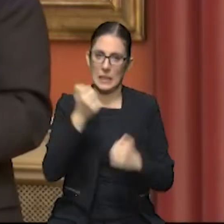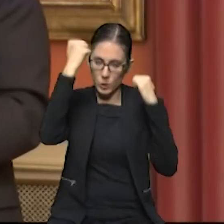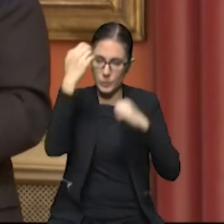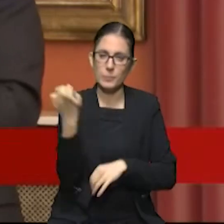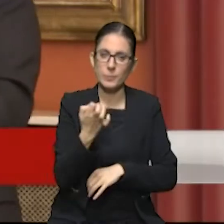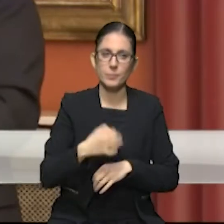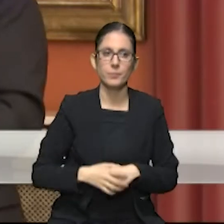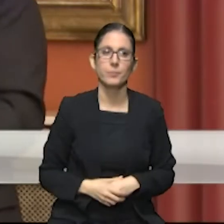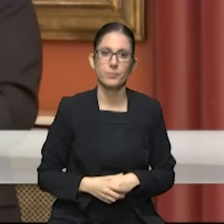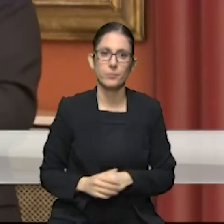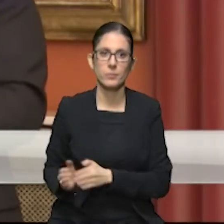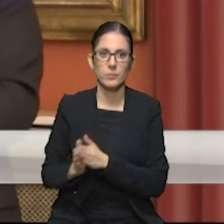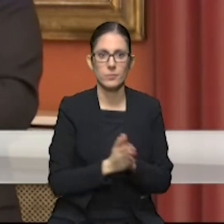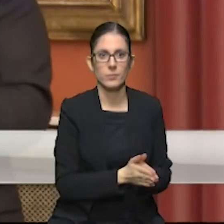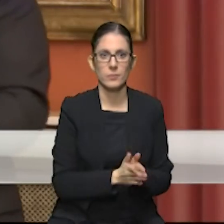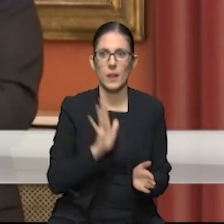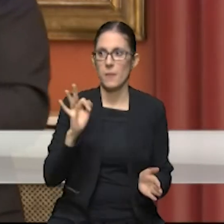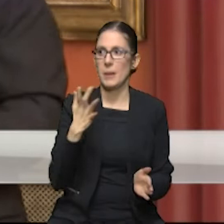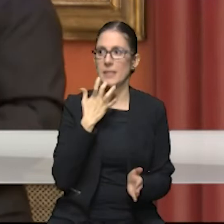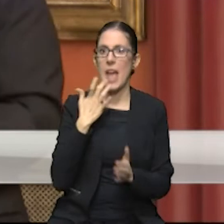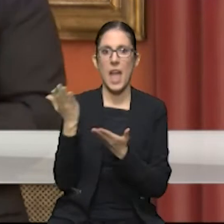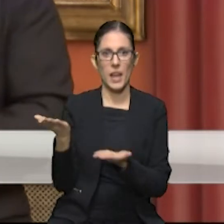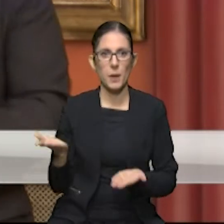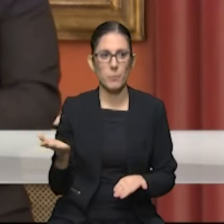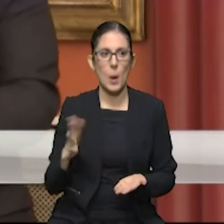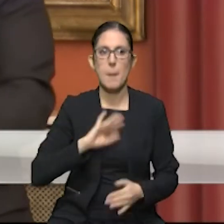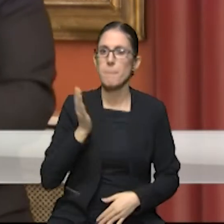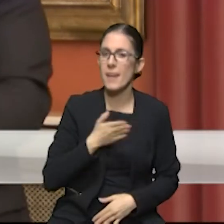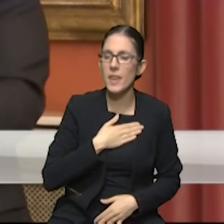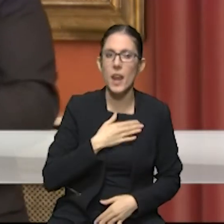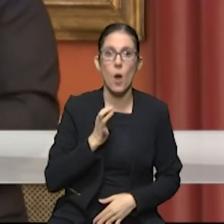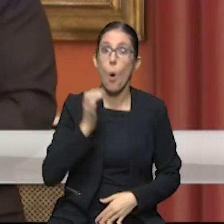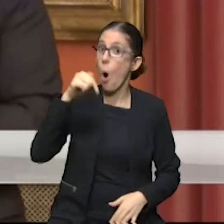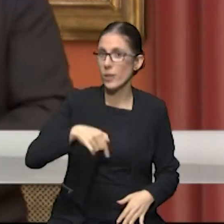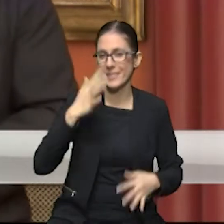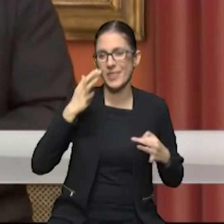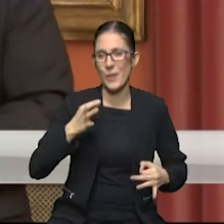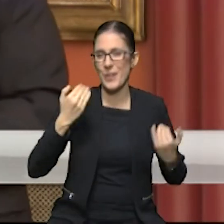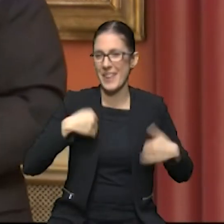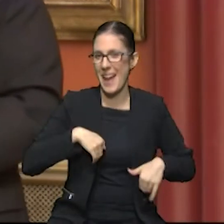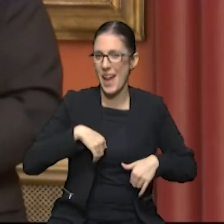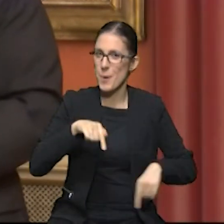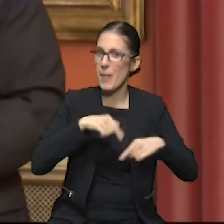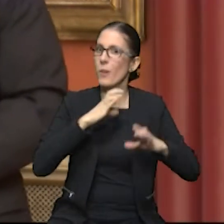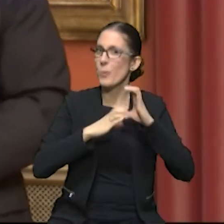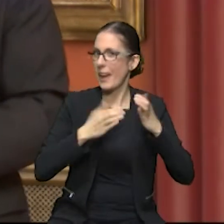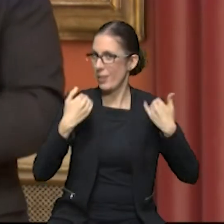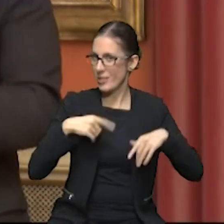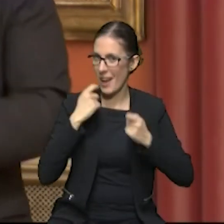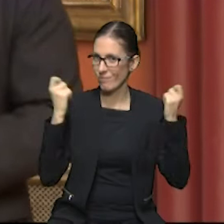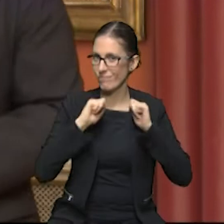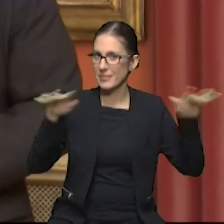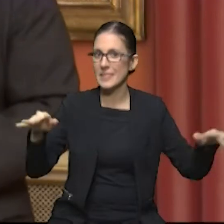Sois, además, ejemplo. Yo supongo que cuando mañana os vean, hoy ya con esto de los medios, ya mismo estará saliendo, dirán,